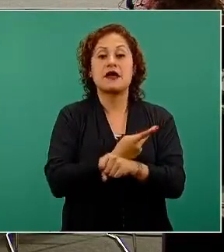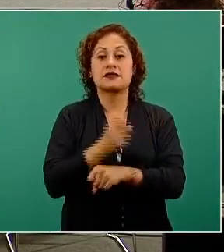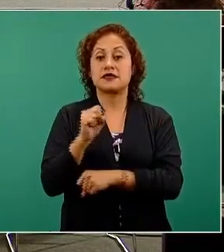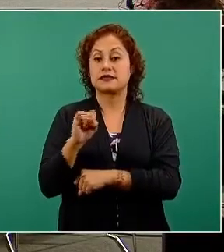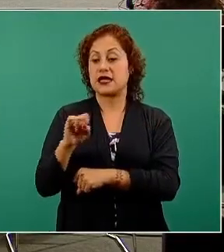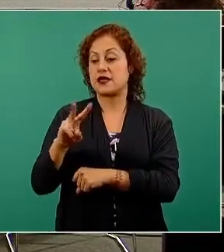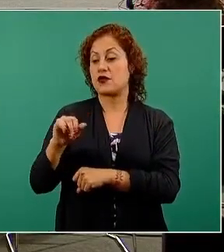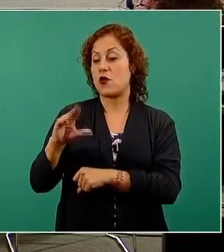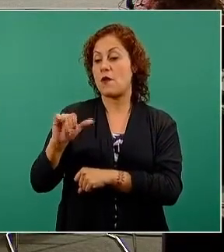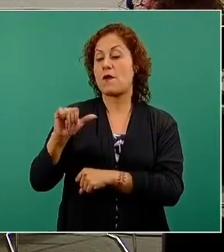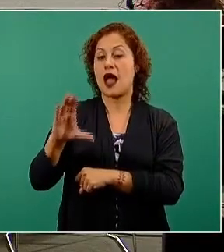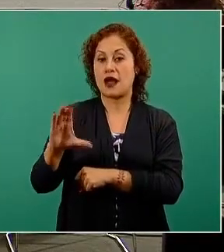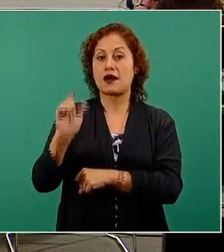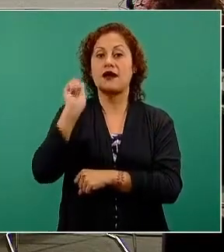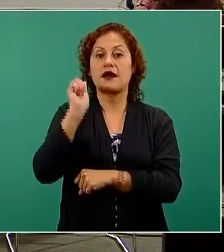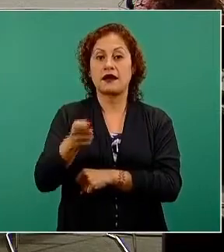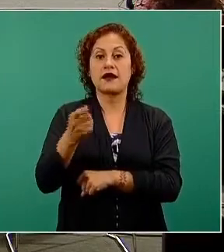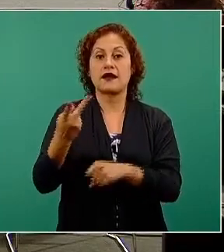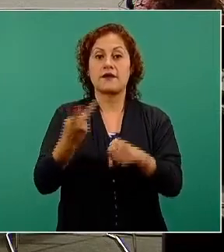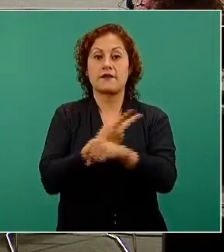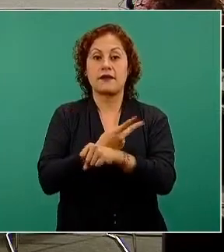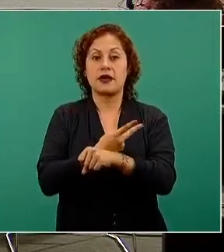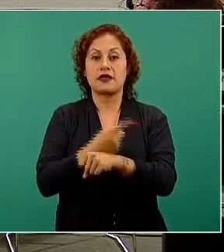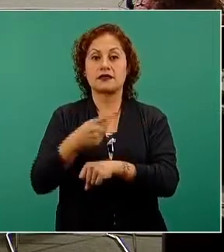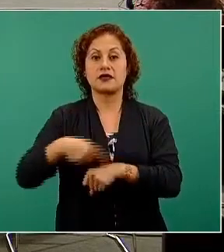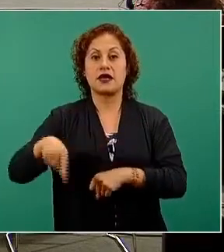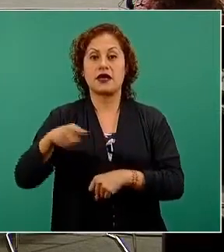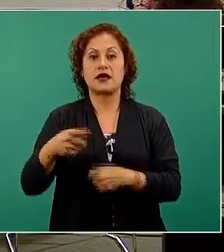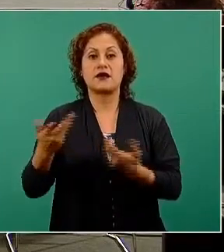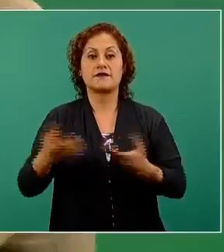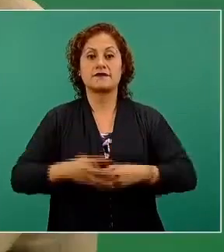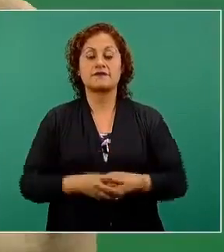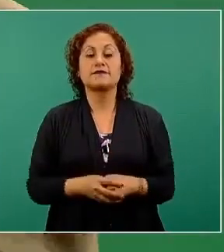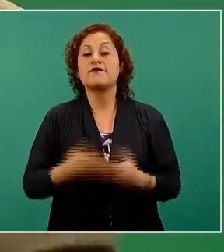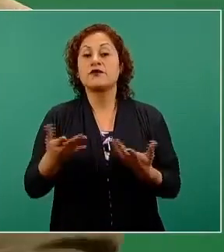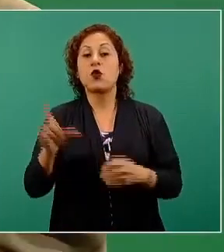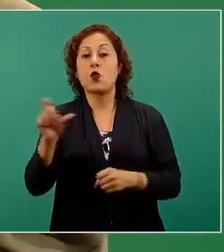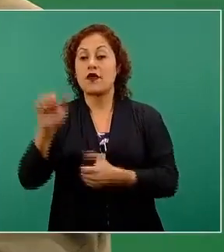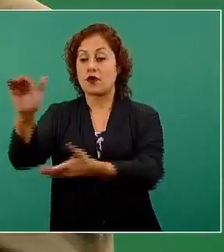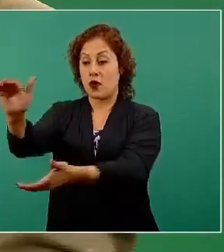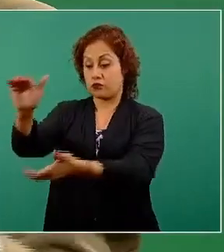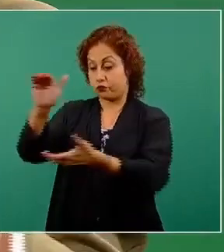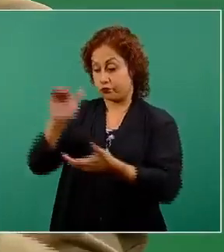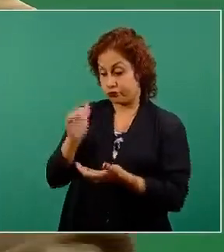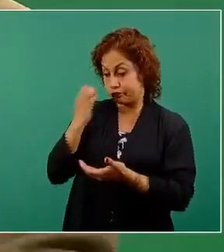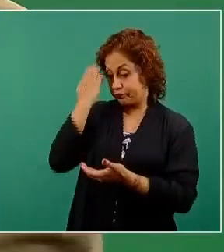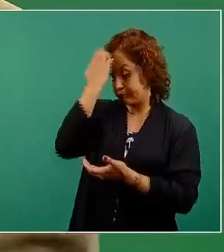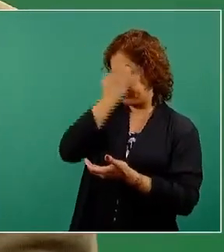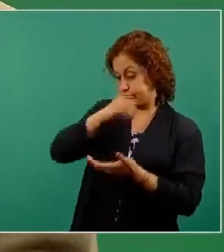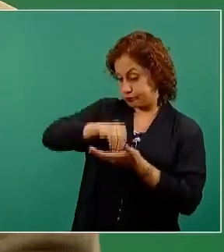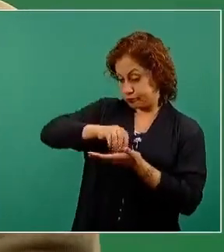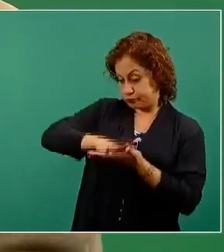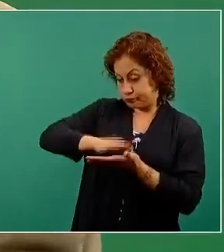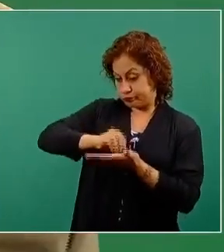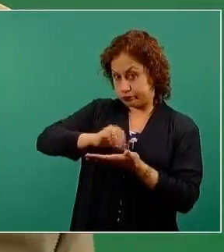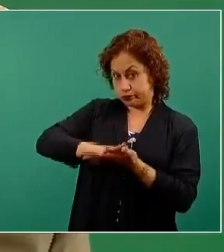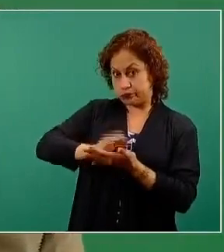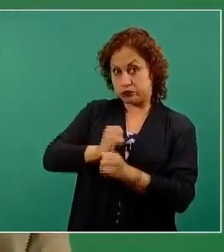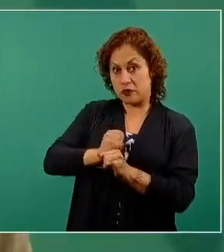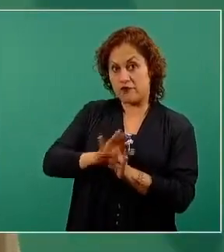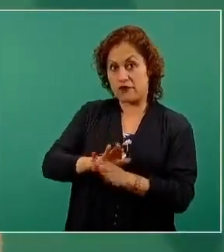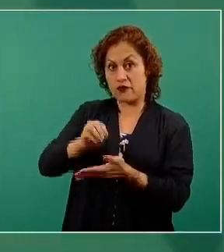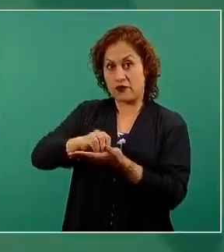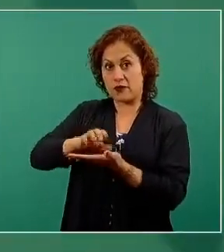pruebas, o las pruebas que se reciben de cualquier empresa farmacéutica te dice aquí te entrego el lote y estas son las pruebas de estos lotes. Una de